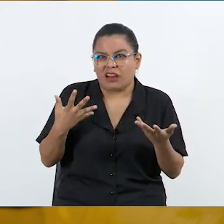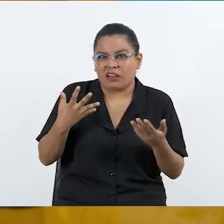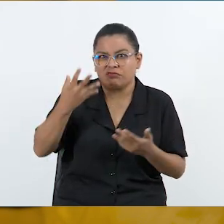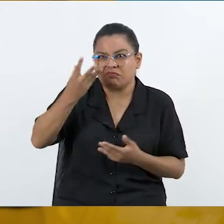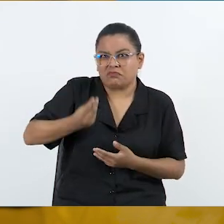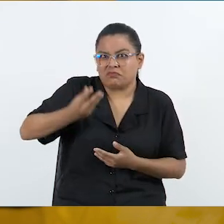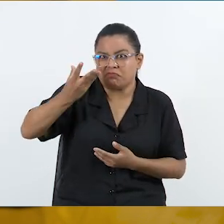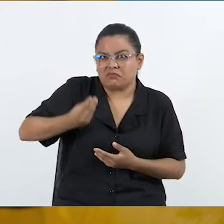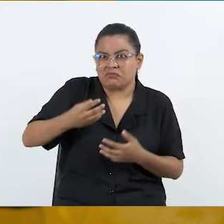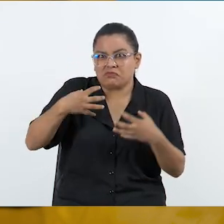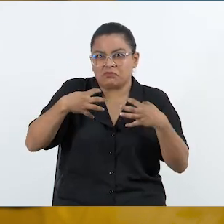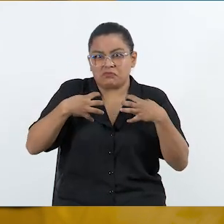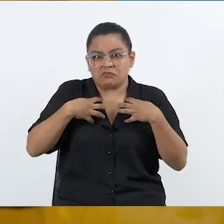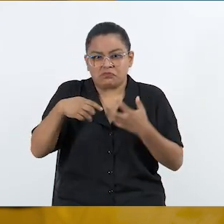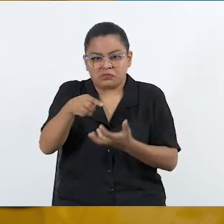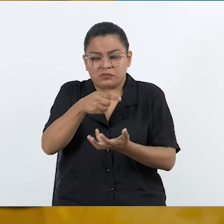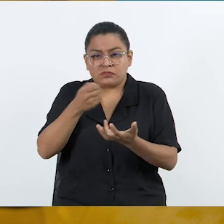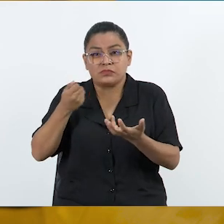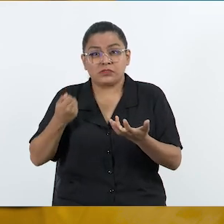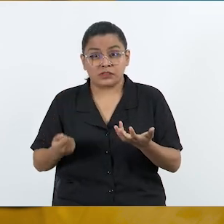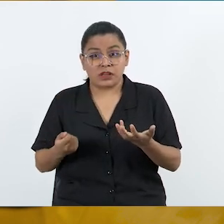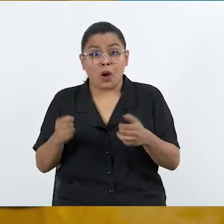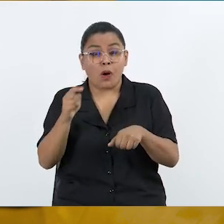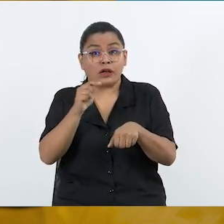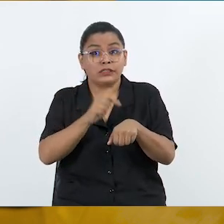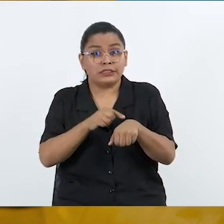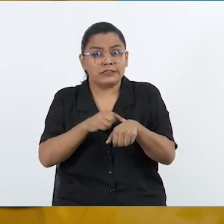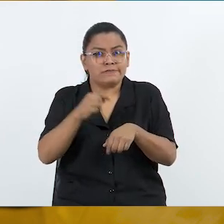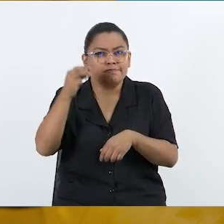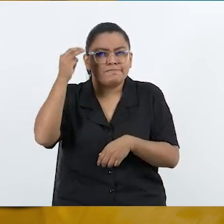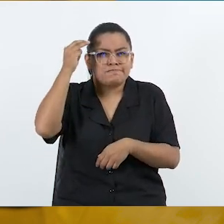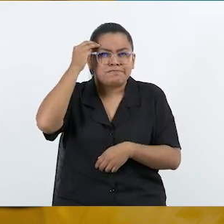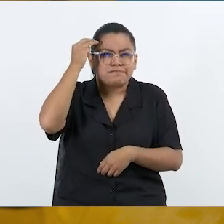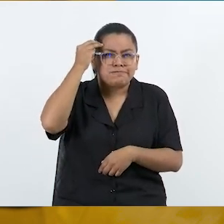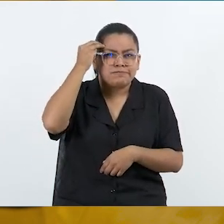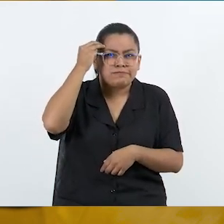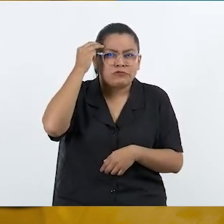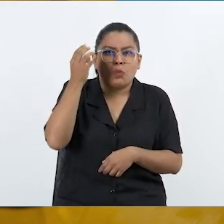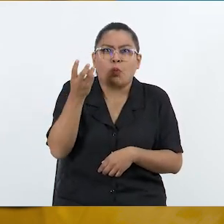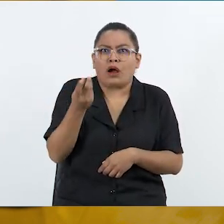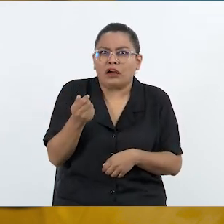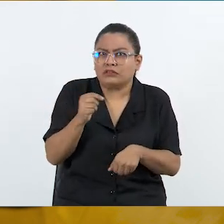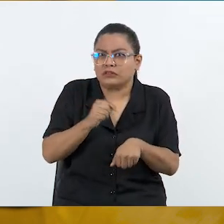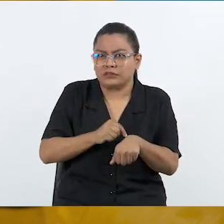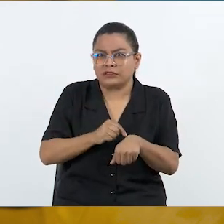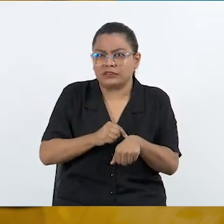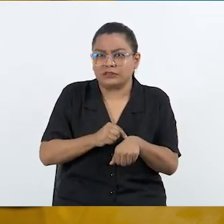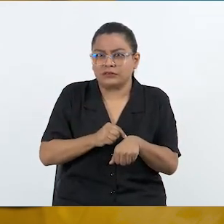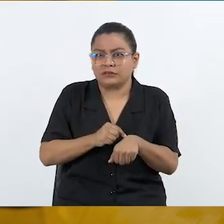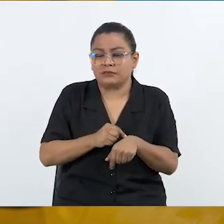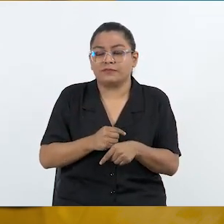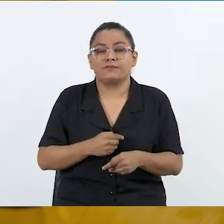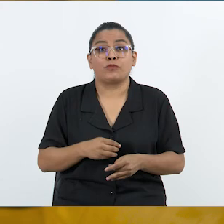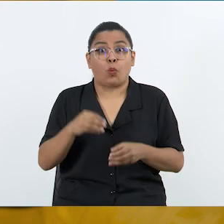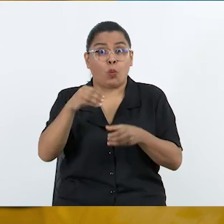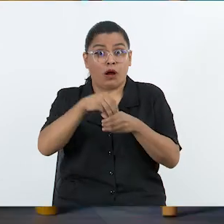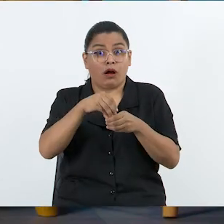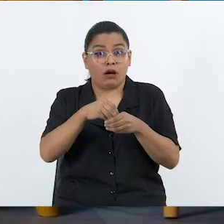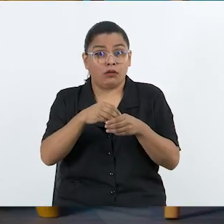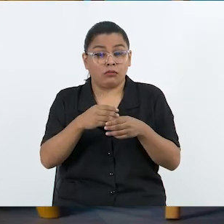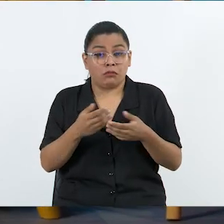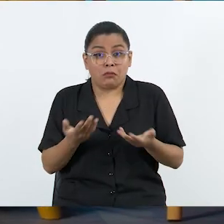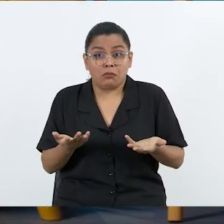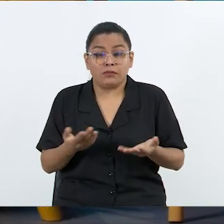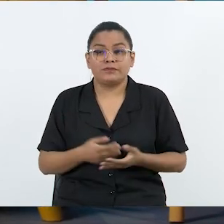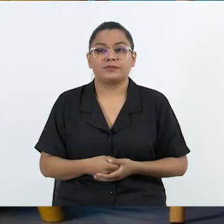vida diaria de nuestros estudiantes? ¿O cuánto tiempo podrá retener esta información en su memoria?